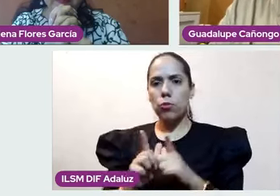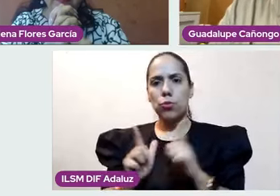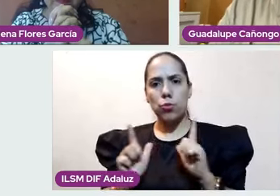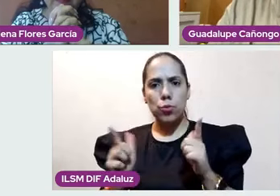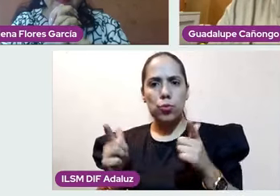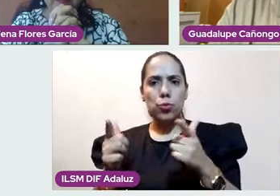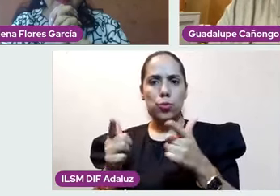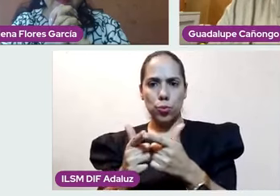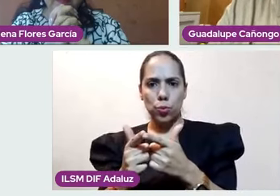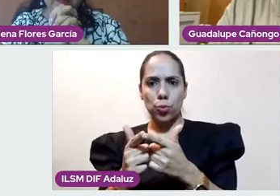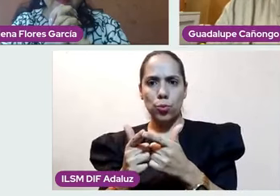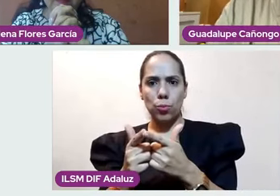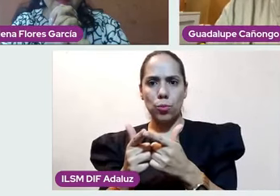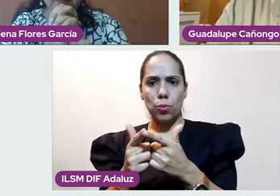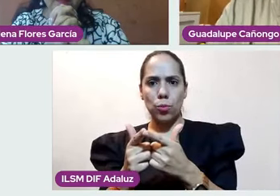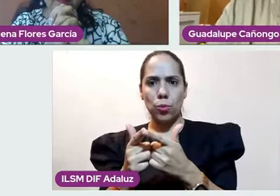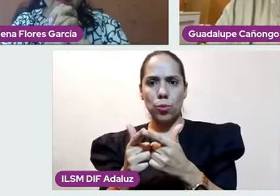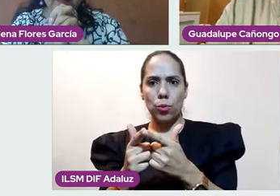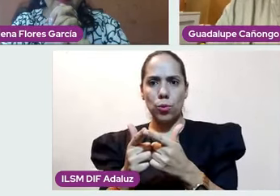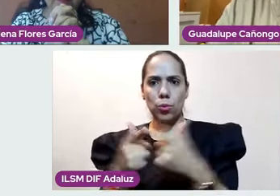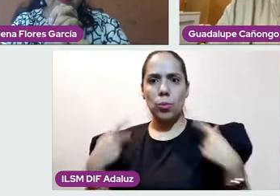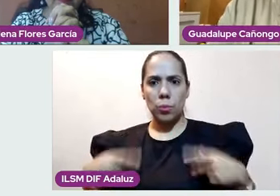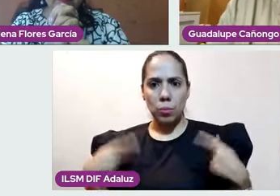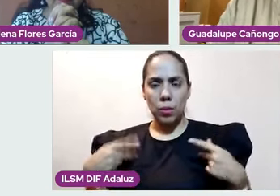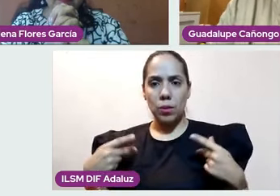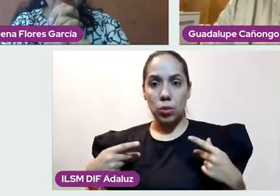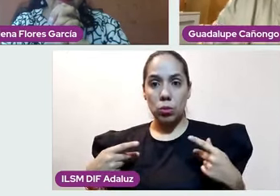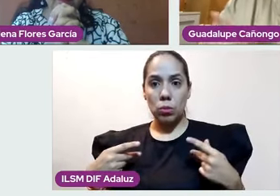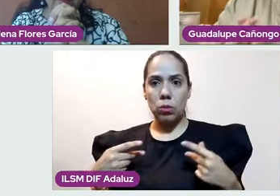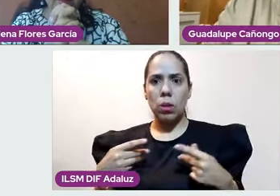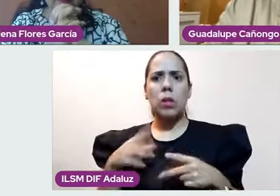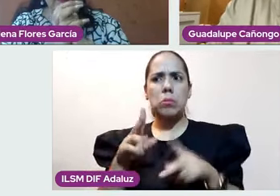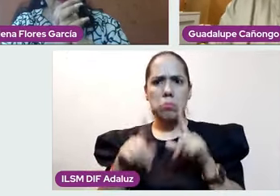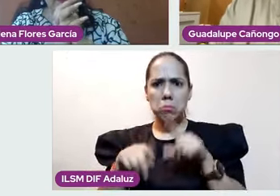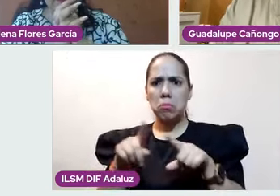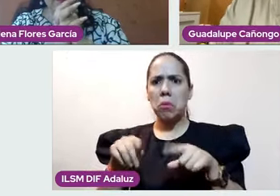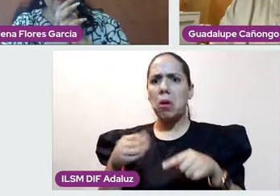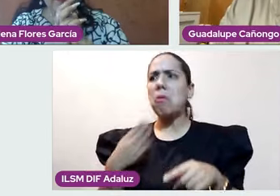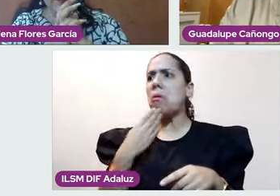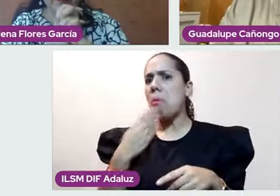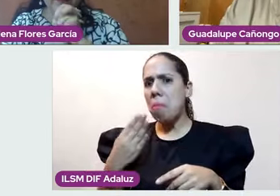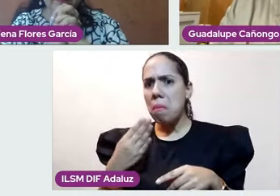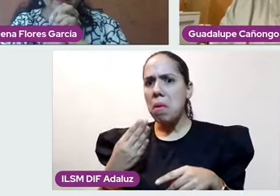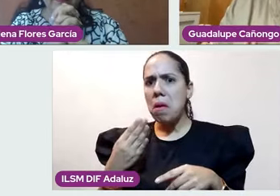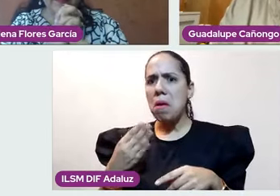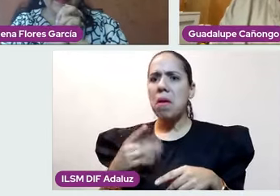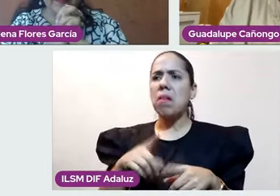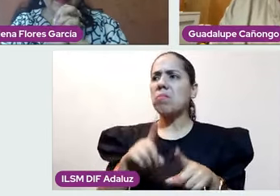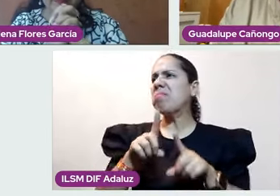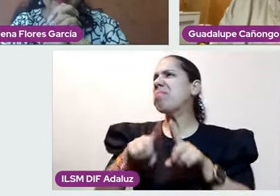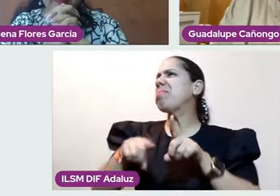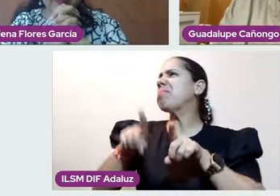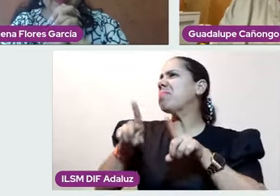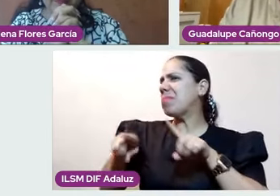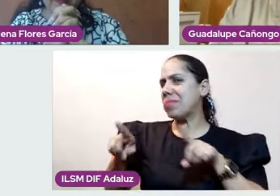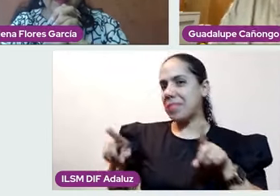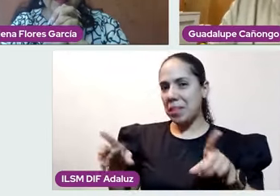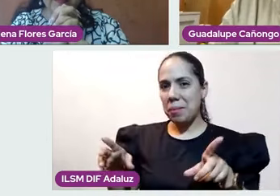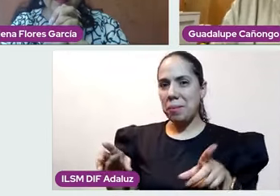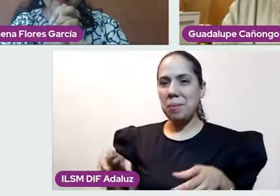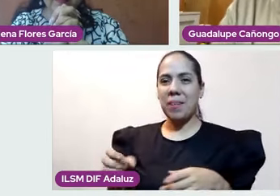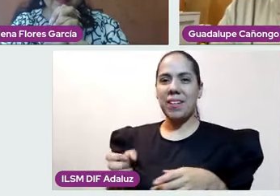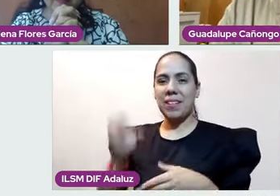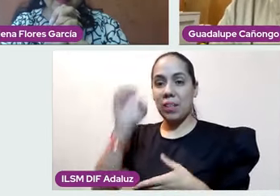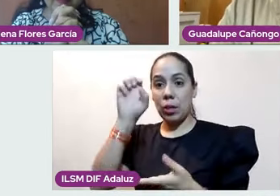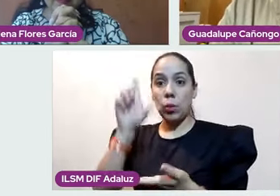poblacionales pueden tener ciertas ventajas debido a sus contextos, a sus experiencias culturales, pero también ciertas